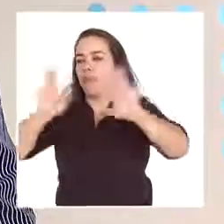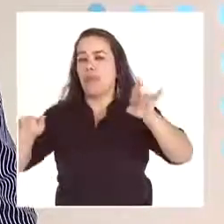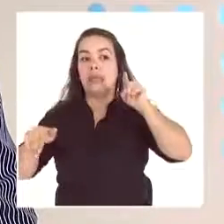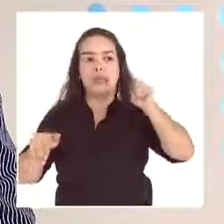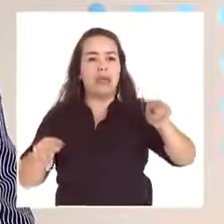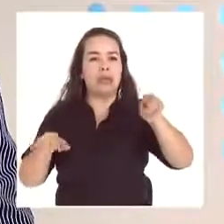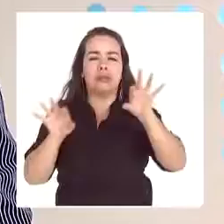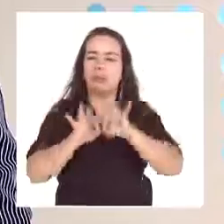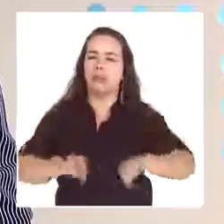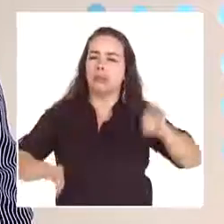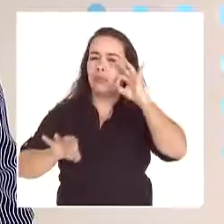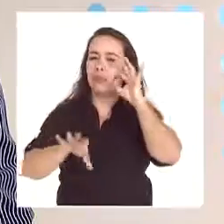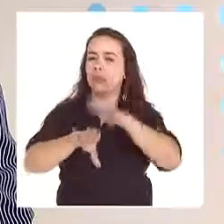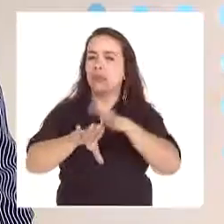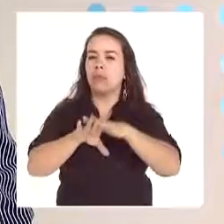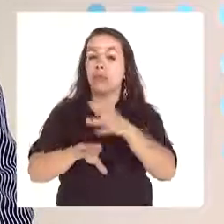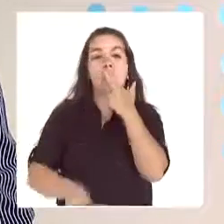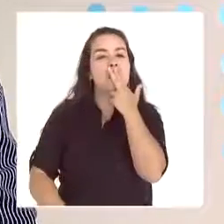el tabaco